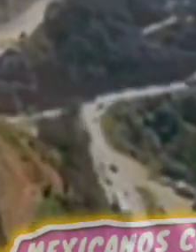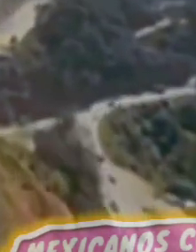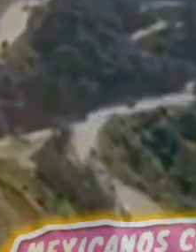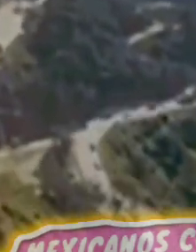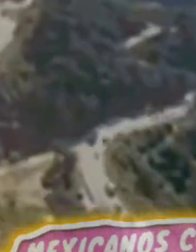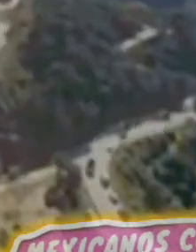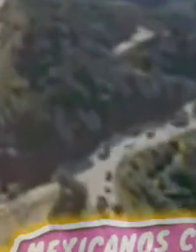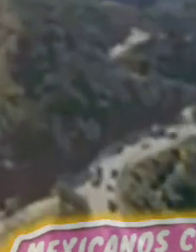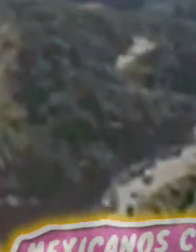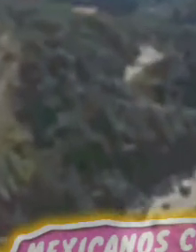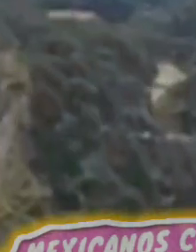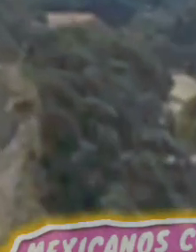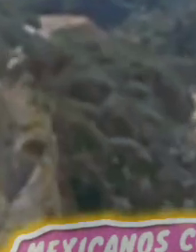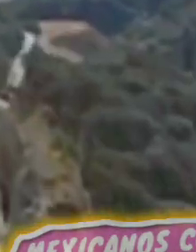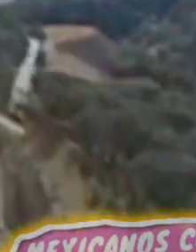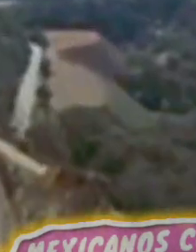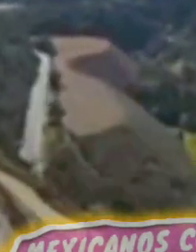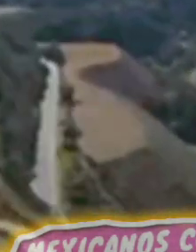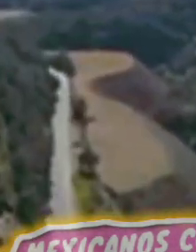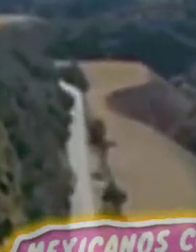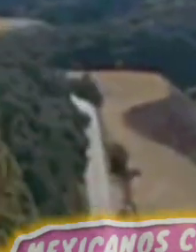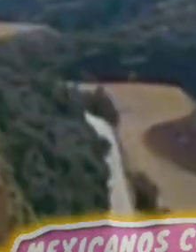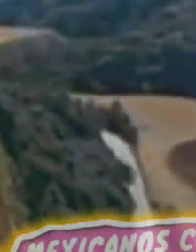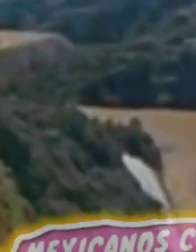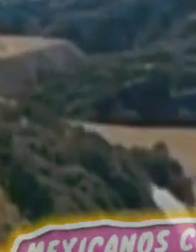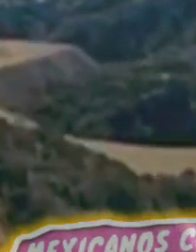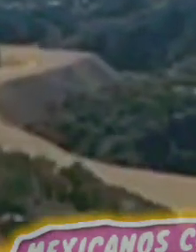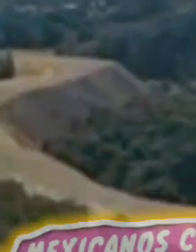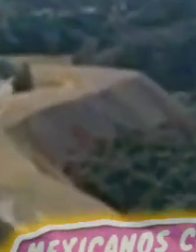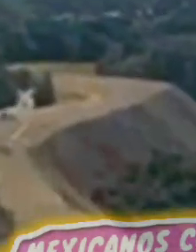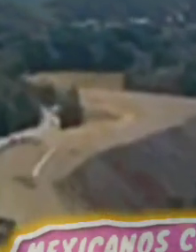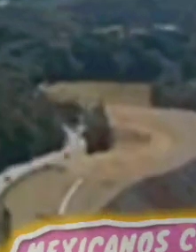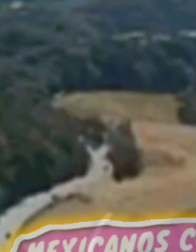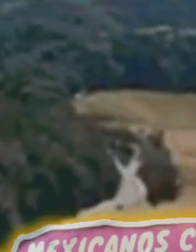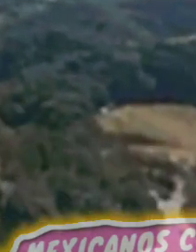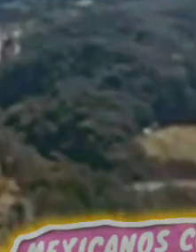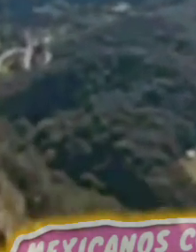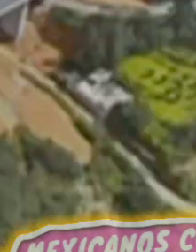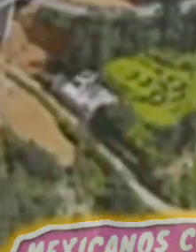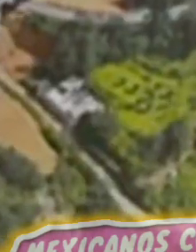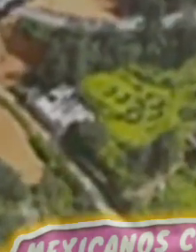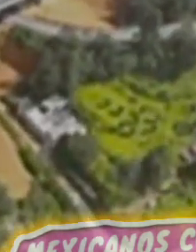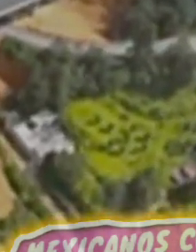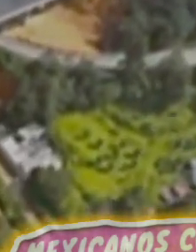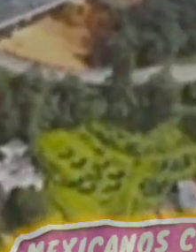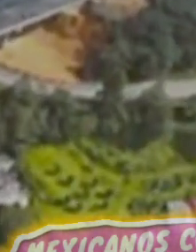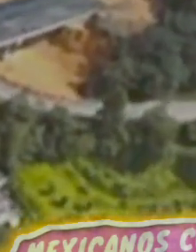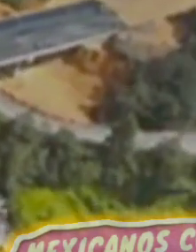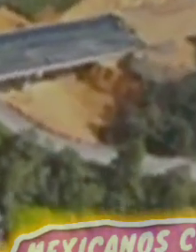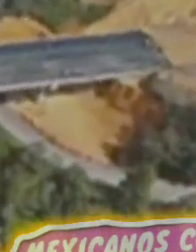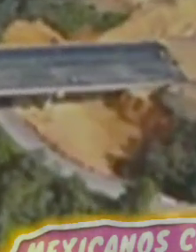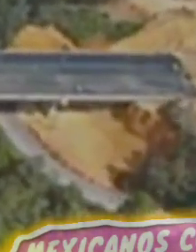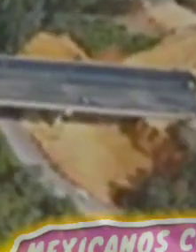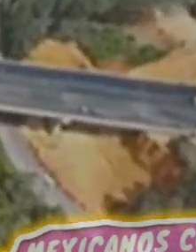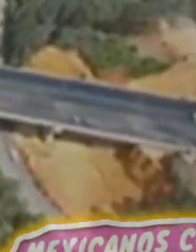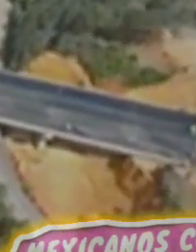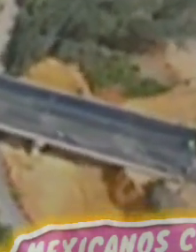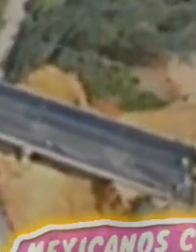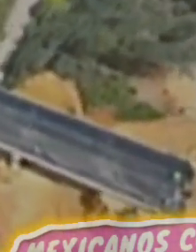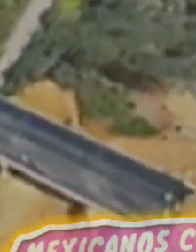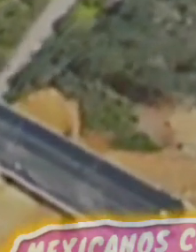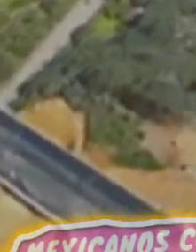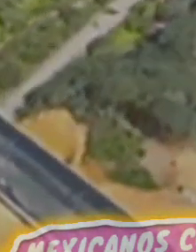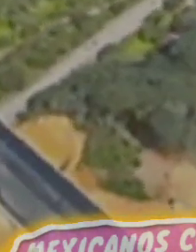son 10 kilómetros, es una obra muy compleja que tiene todas estas estructuras. Aquí vemos otro de los